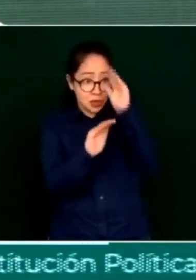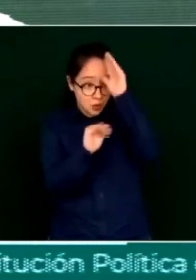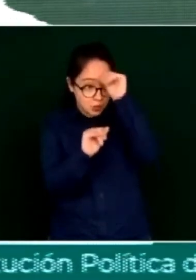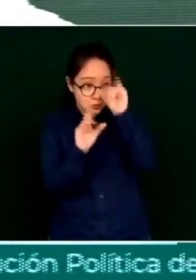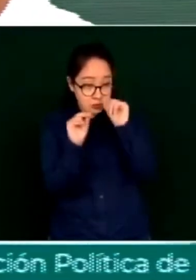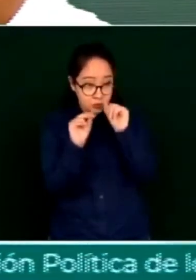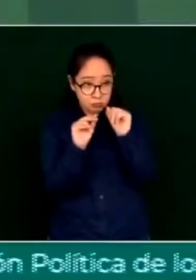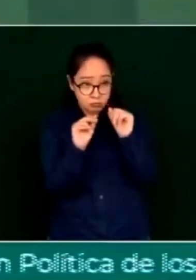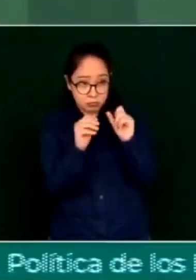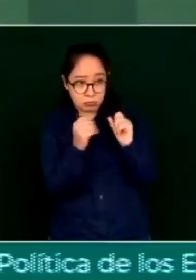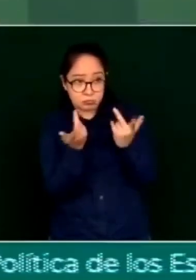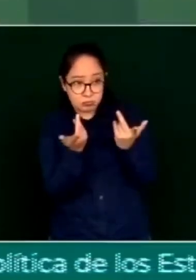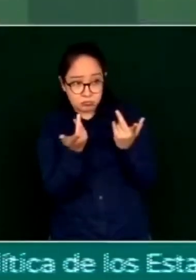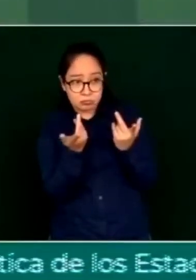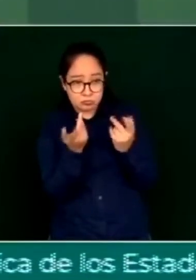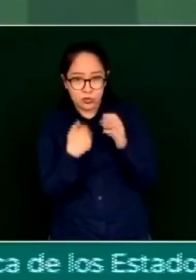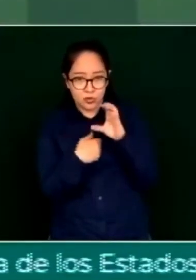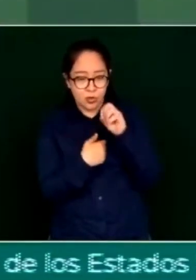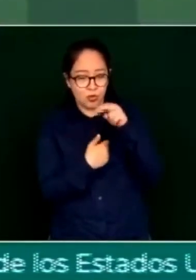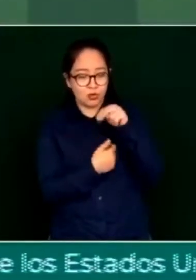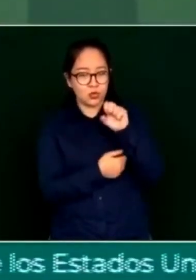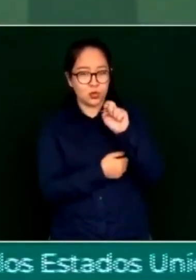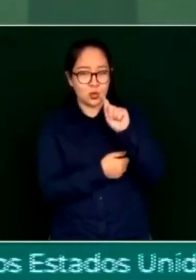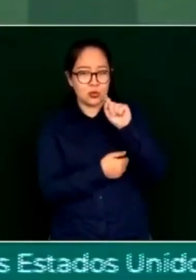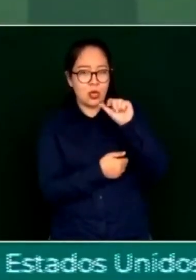de esta consulta.